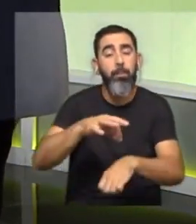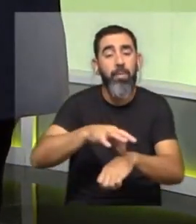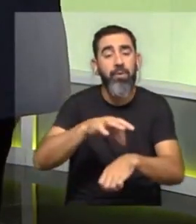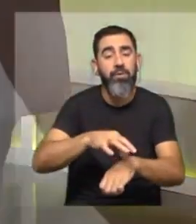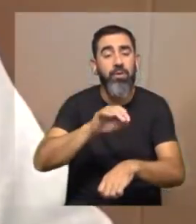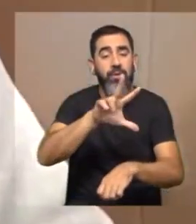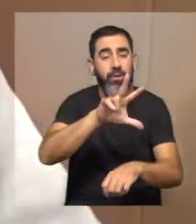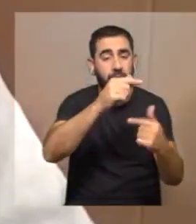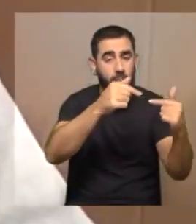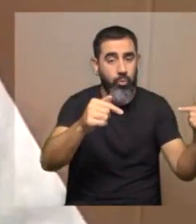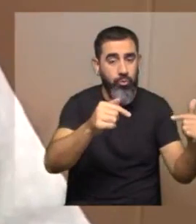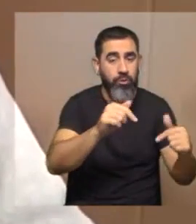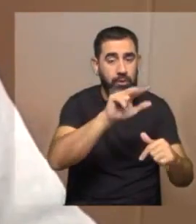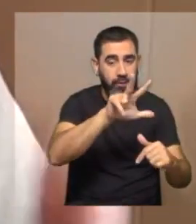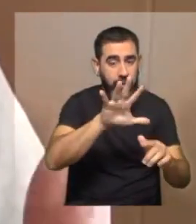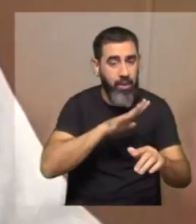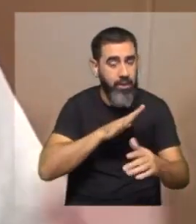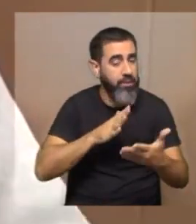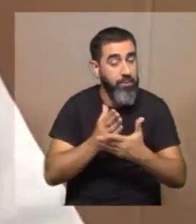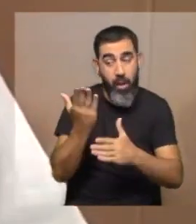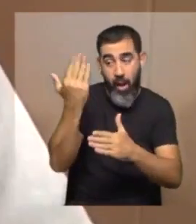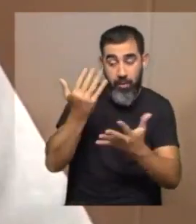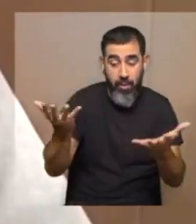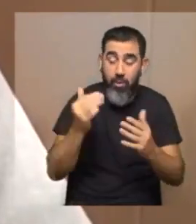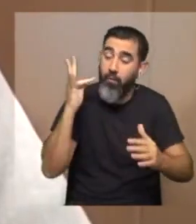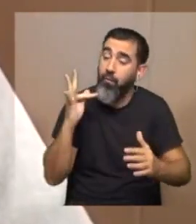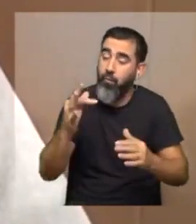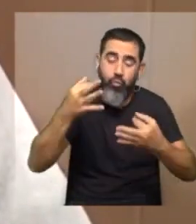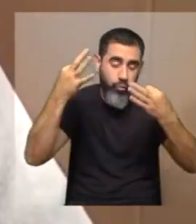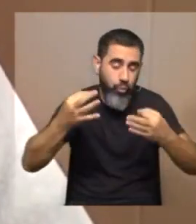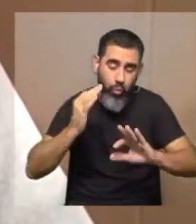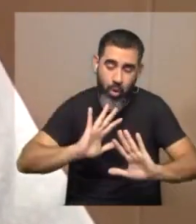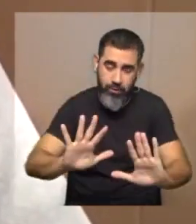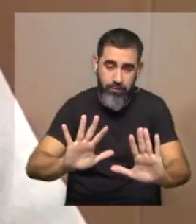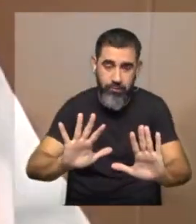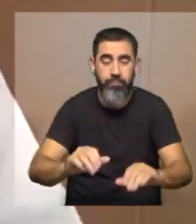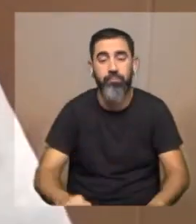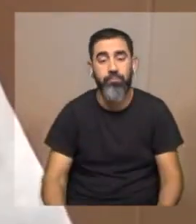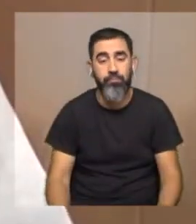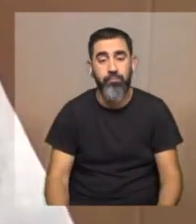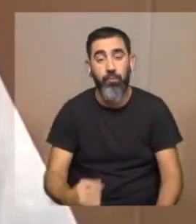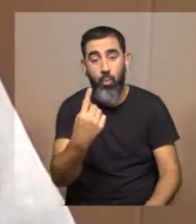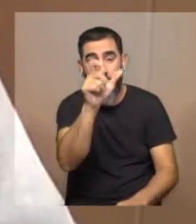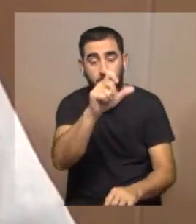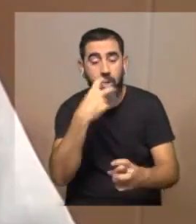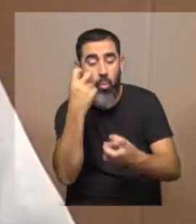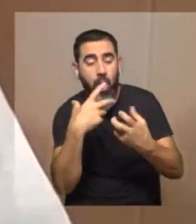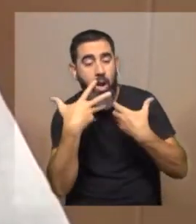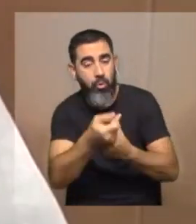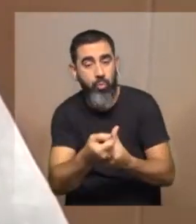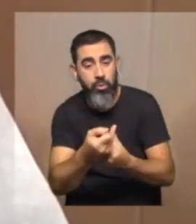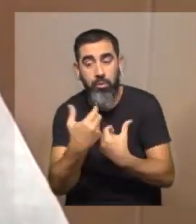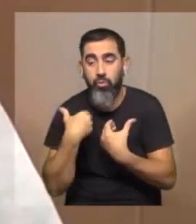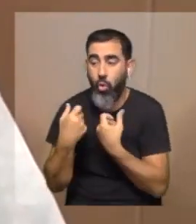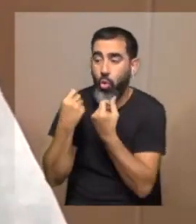tres partes, siempre tuvo, tiene y probablemente así será por el resto de la historia. Alguien que busca ayuda, alguien que trata